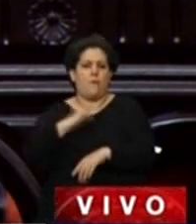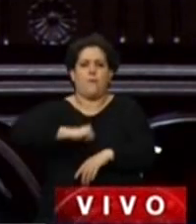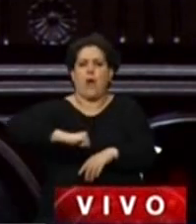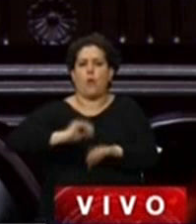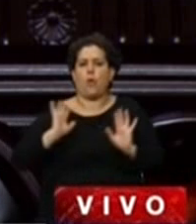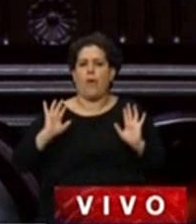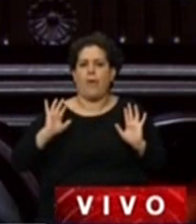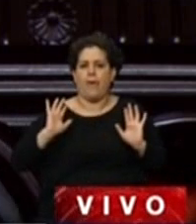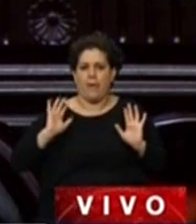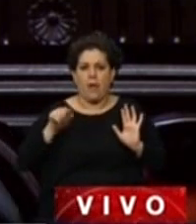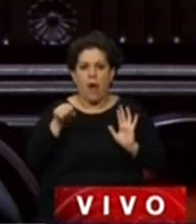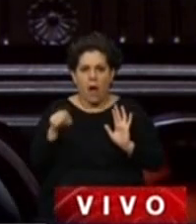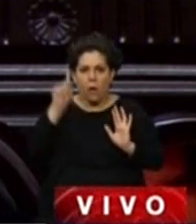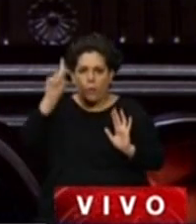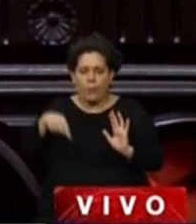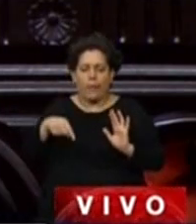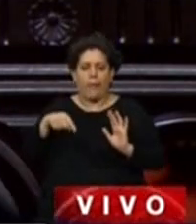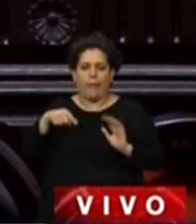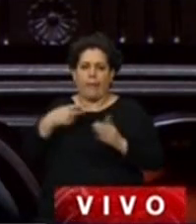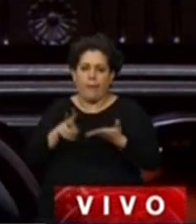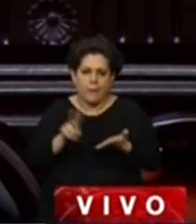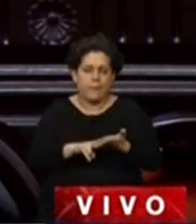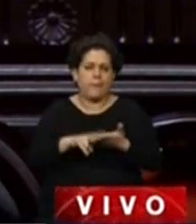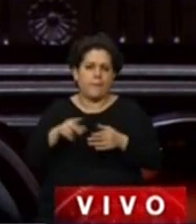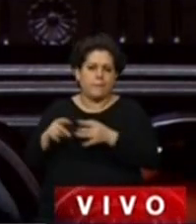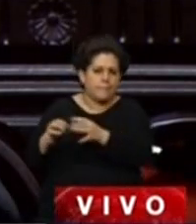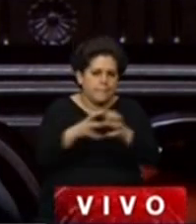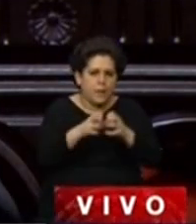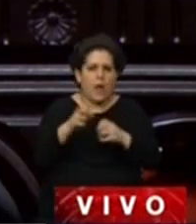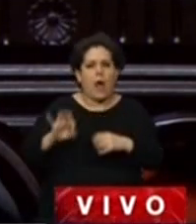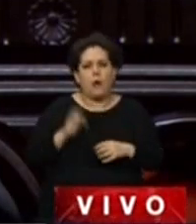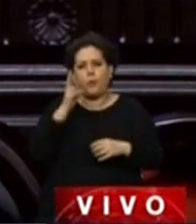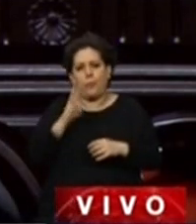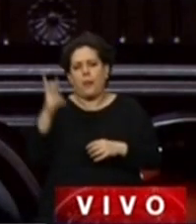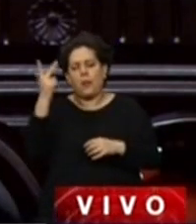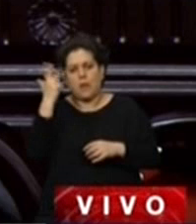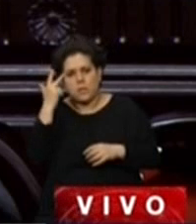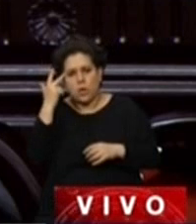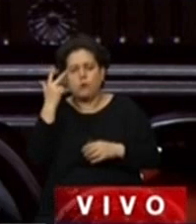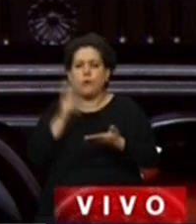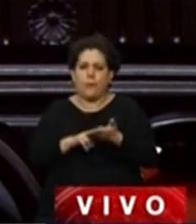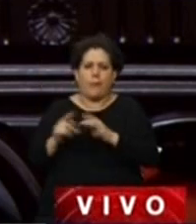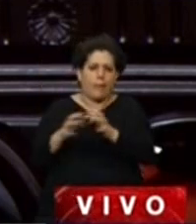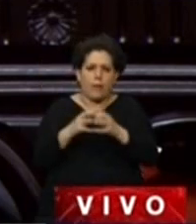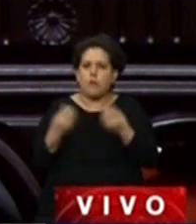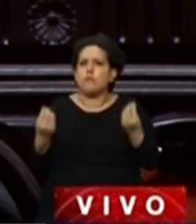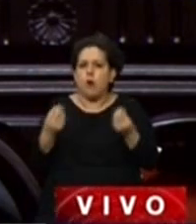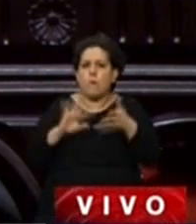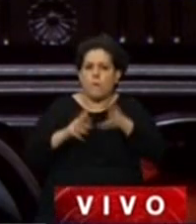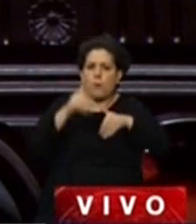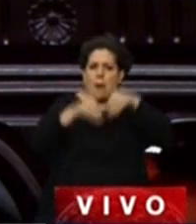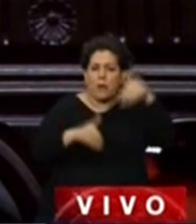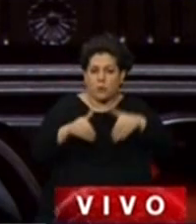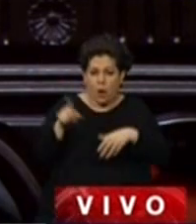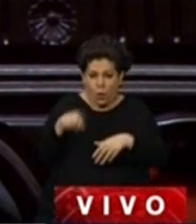salir de esta coyuntura de esta demostración de fuerza de esta tensión permanente y ver si podemos hacer una agenda de consenso